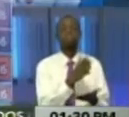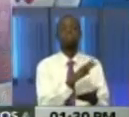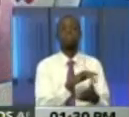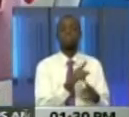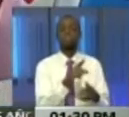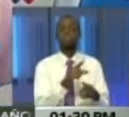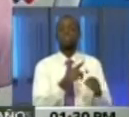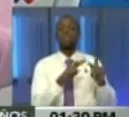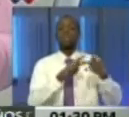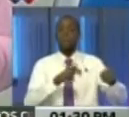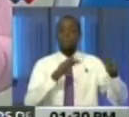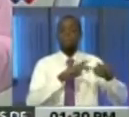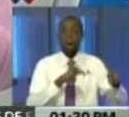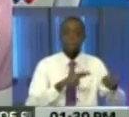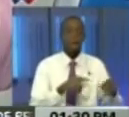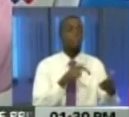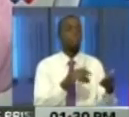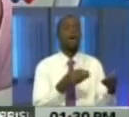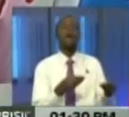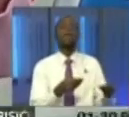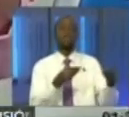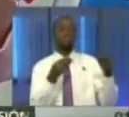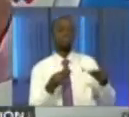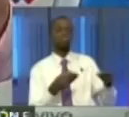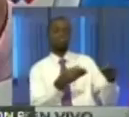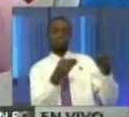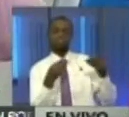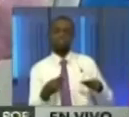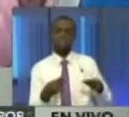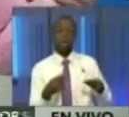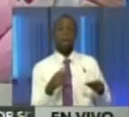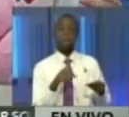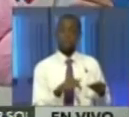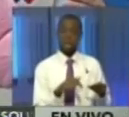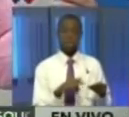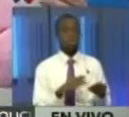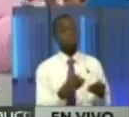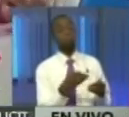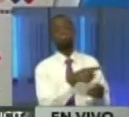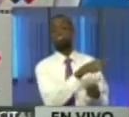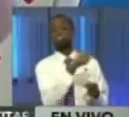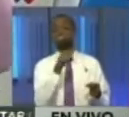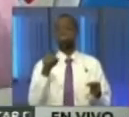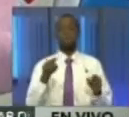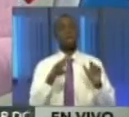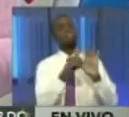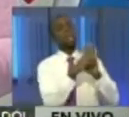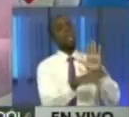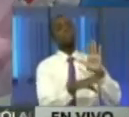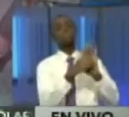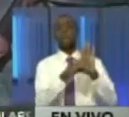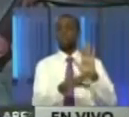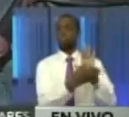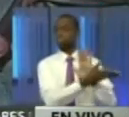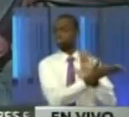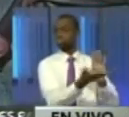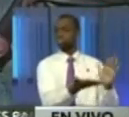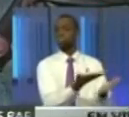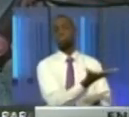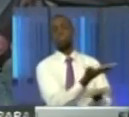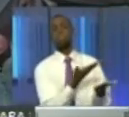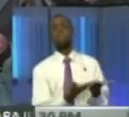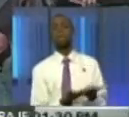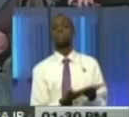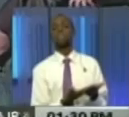días para entregar la solicitud. Sin embargo, los solicitantes, con todo su derecho, entregaron antes,